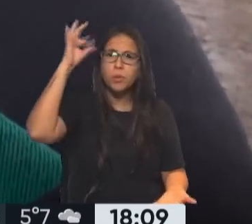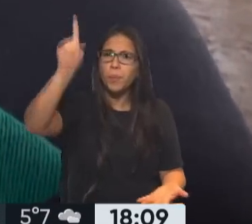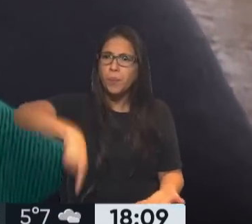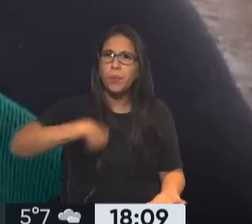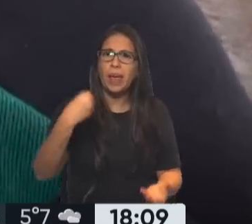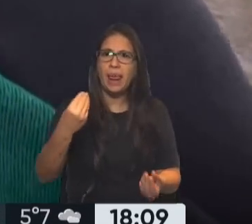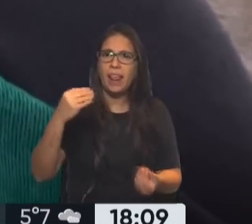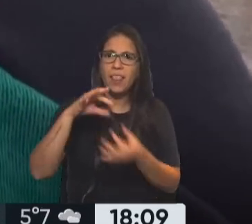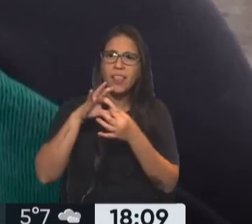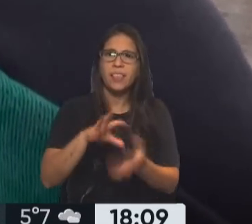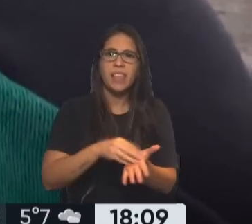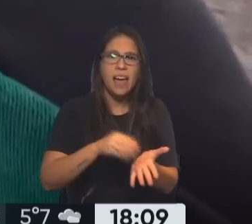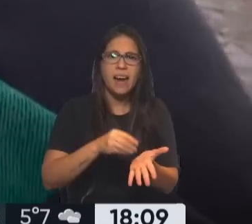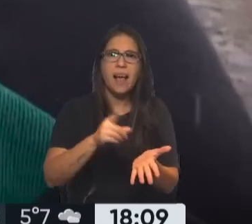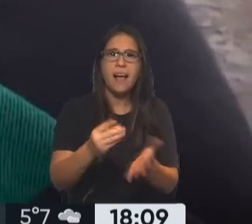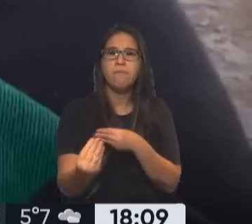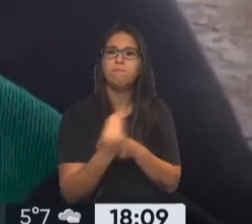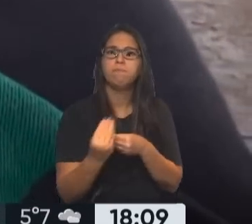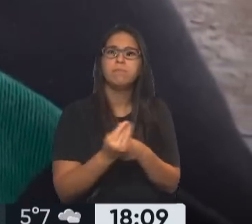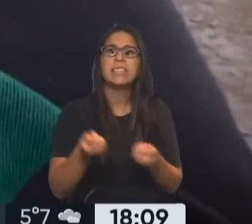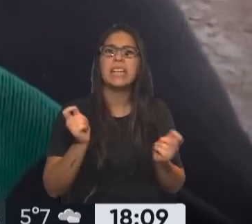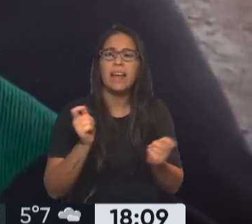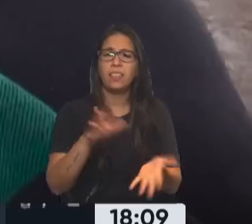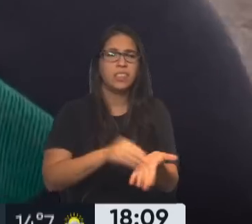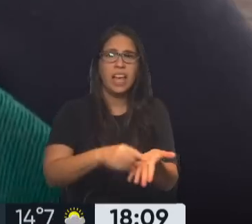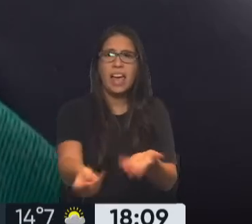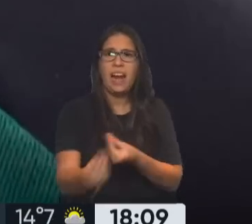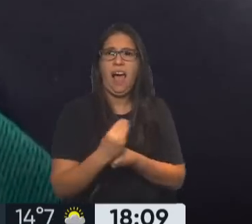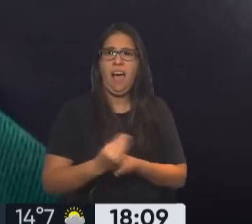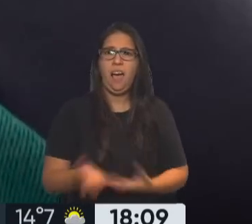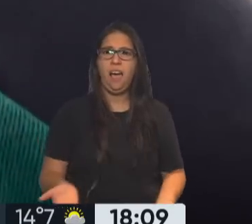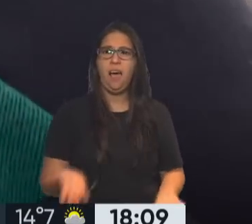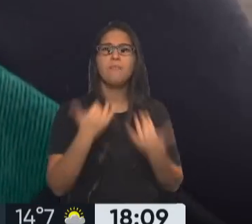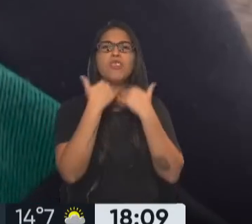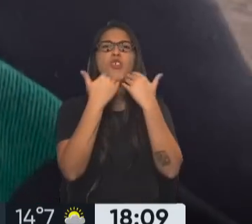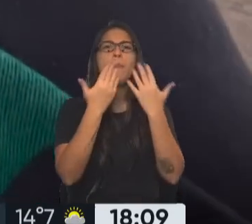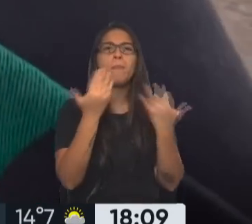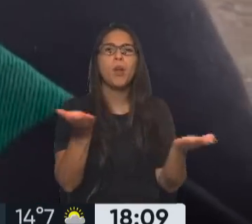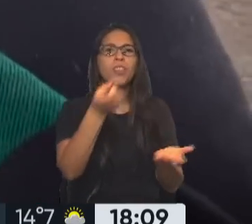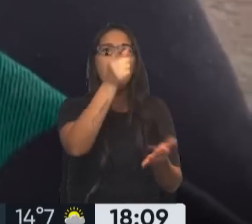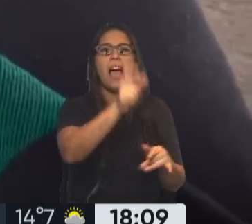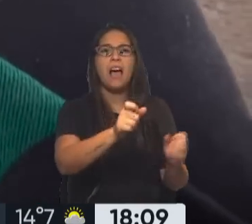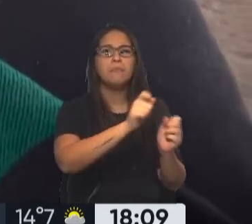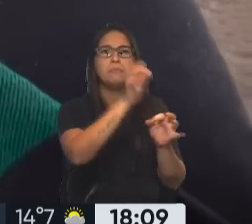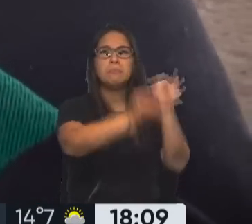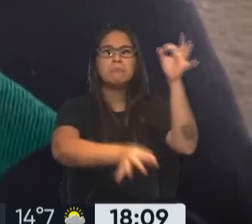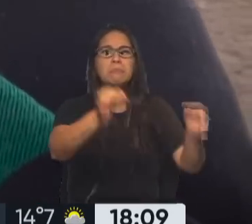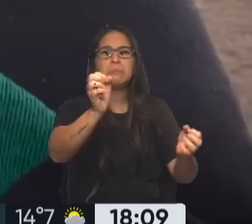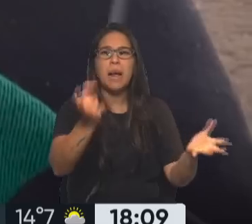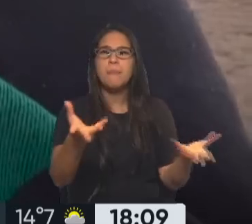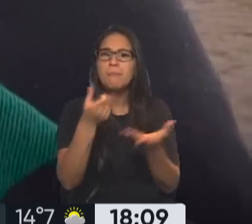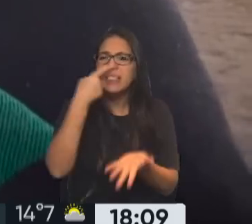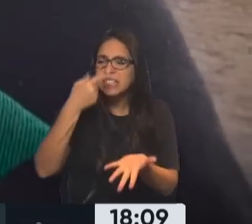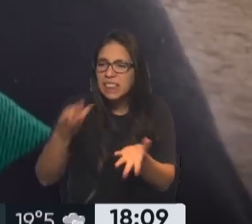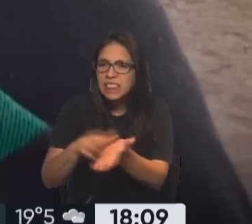tierra. El sustento del mapuche es la tierra. A mí no me interesan los palos de la forestal. A mí me interesa la tierra porque yo en